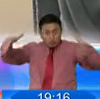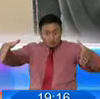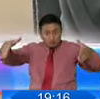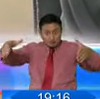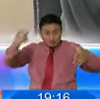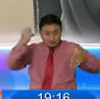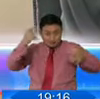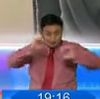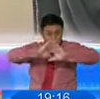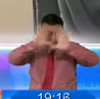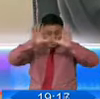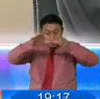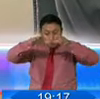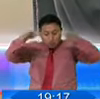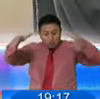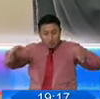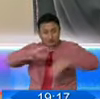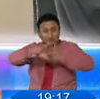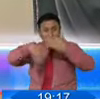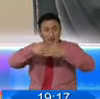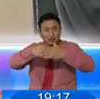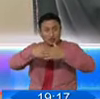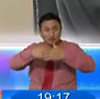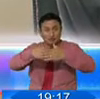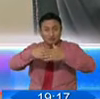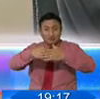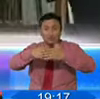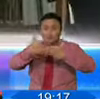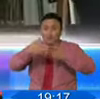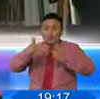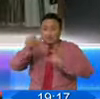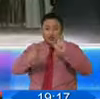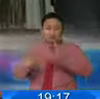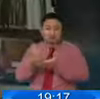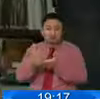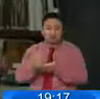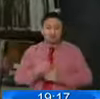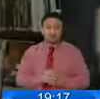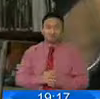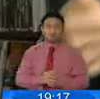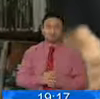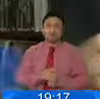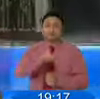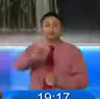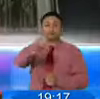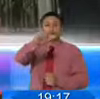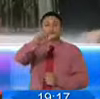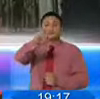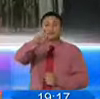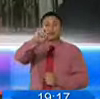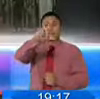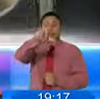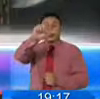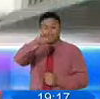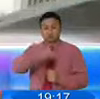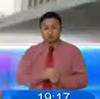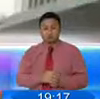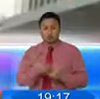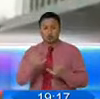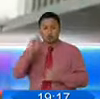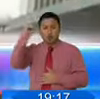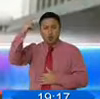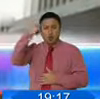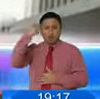entienda bien, en forma macro, es decir, al grande y al pequeño. Por su parte, Dávalos afirma que haberle puesto un candado a la posibilidad de que el gobierno